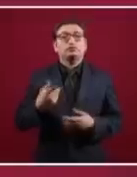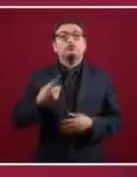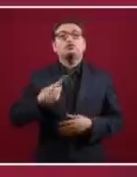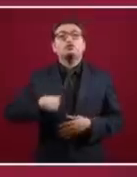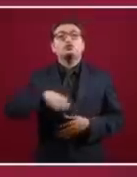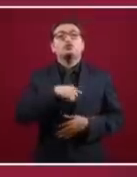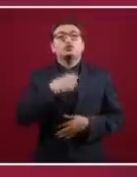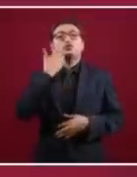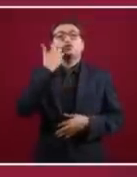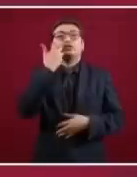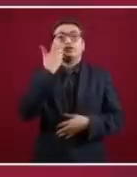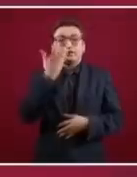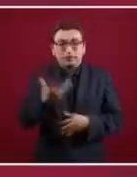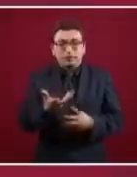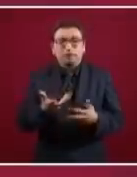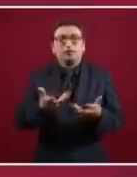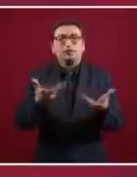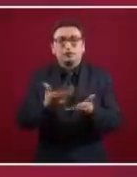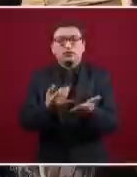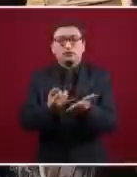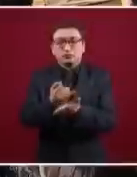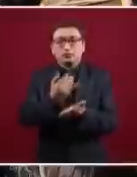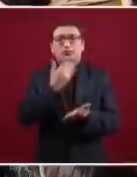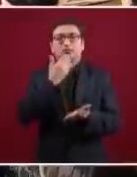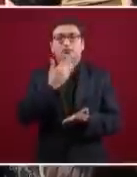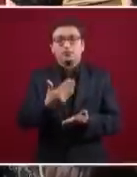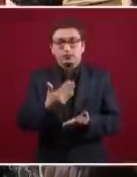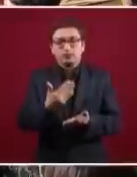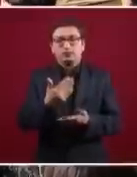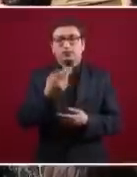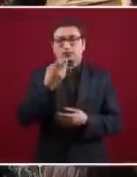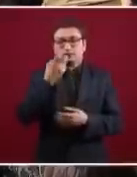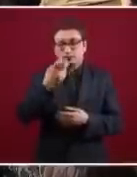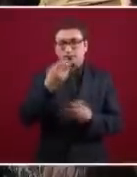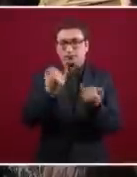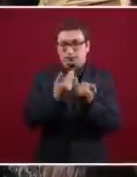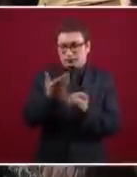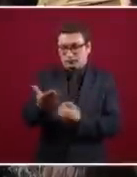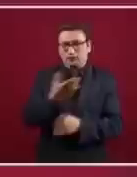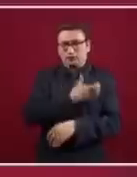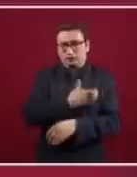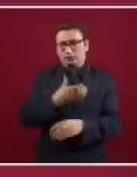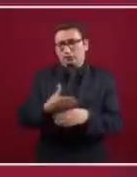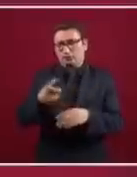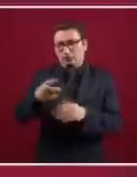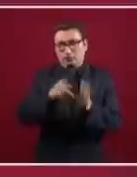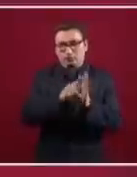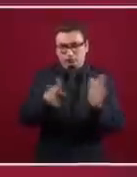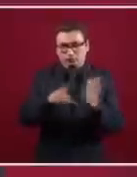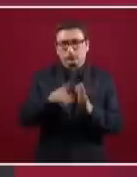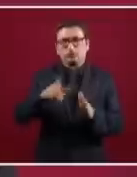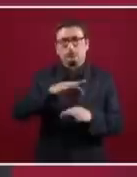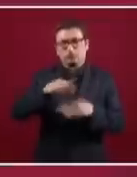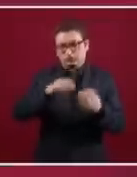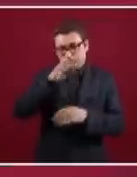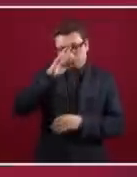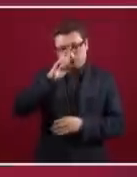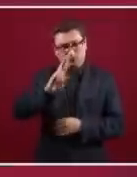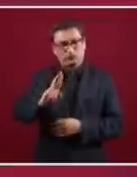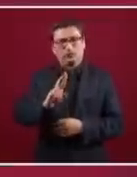construyendo la decisión adecuada y para el compañero de los medios con todo respeto